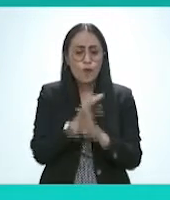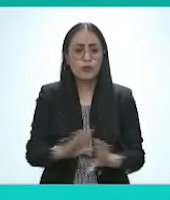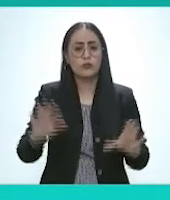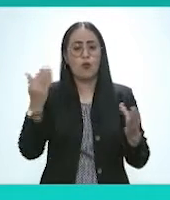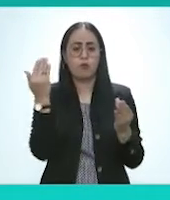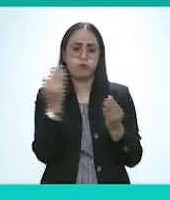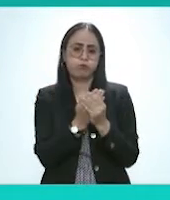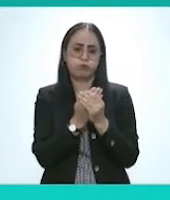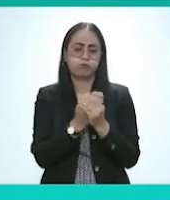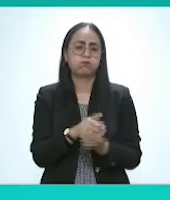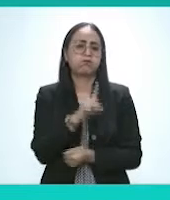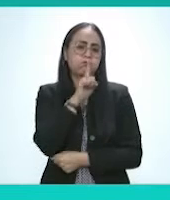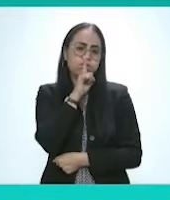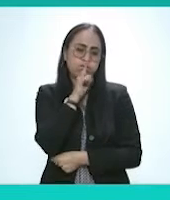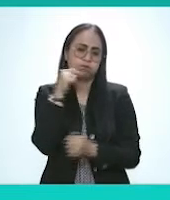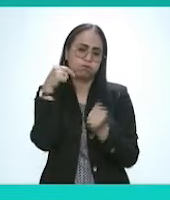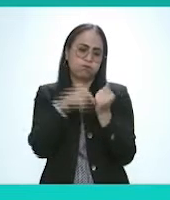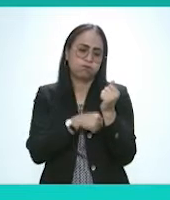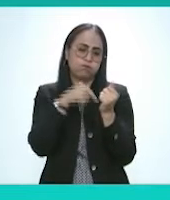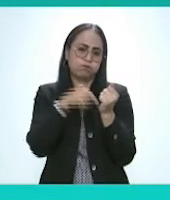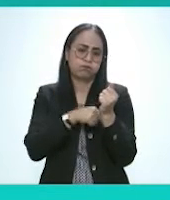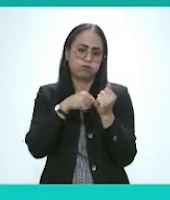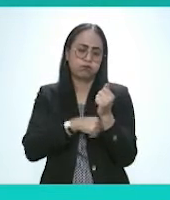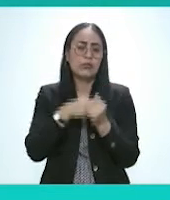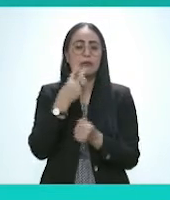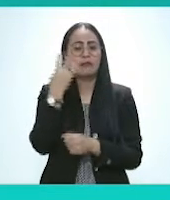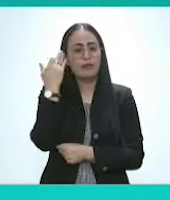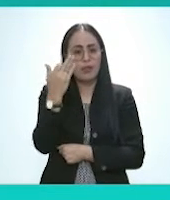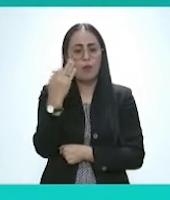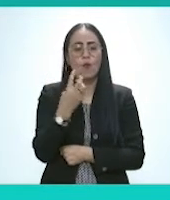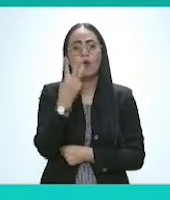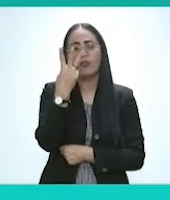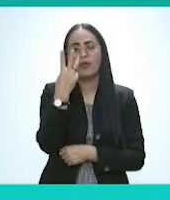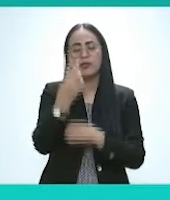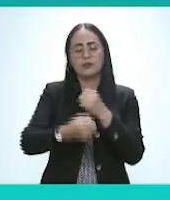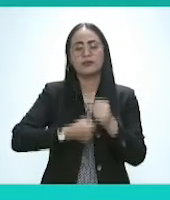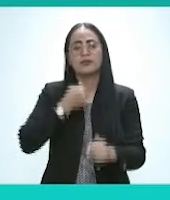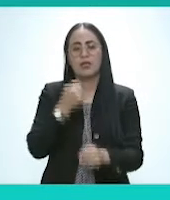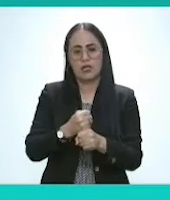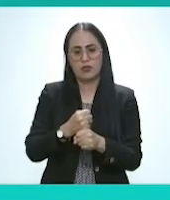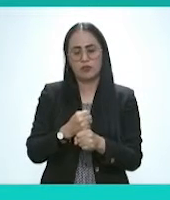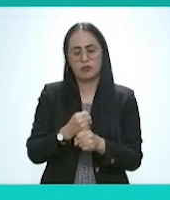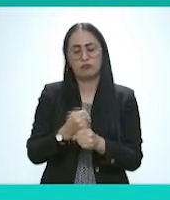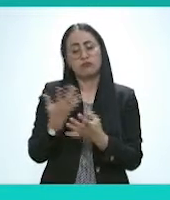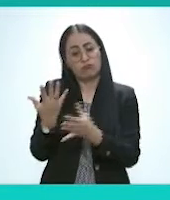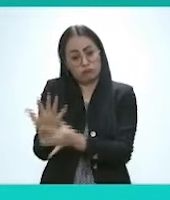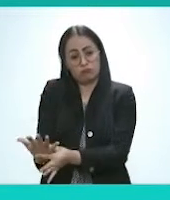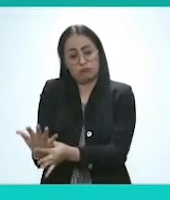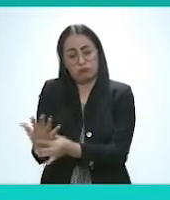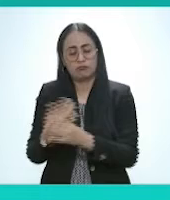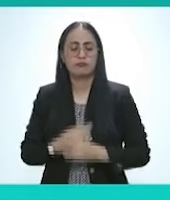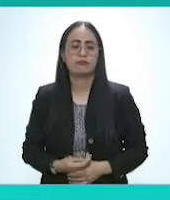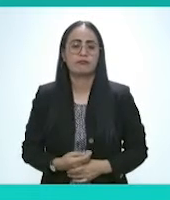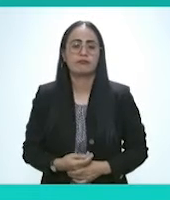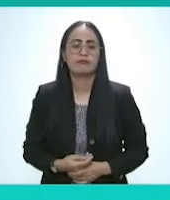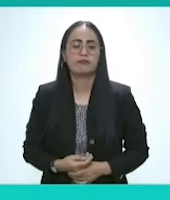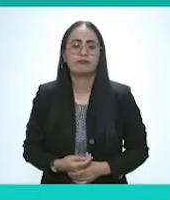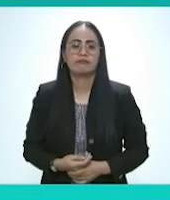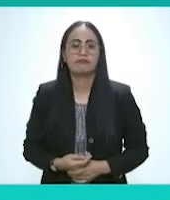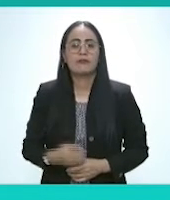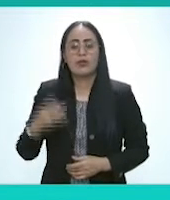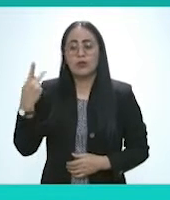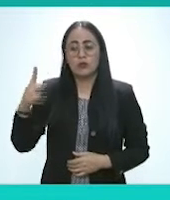particular como reservada por tres años esto con fundamento en muy bien hicieron valer la